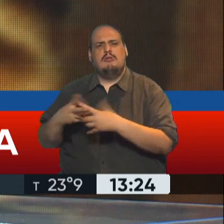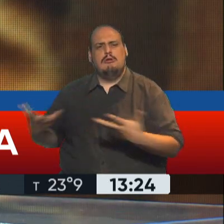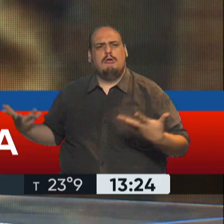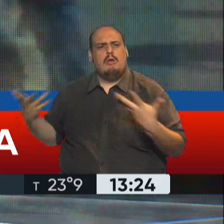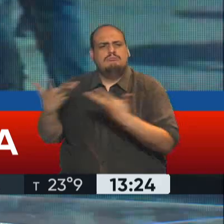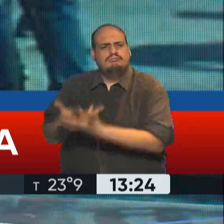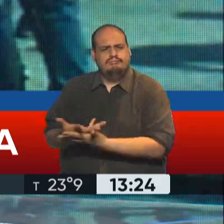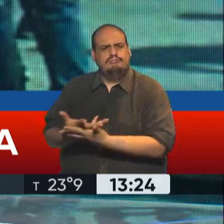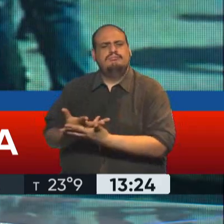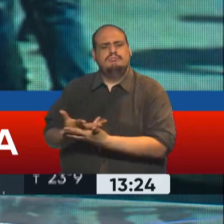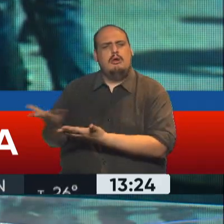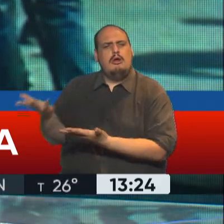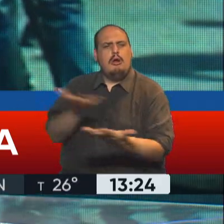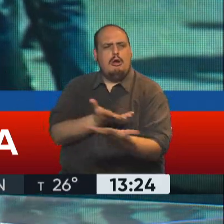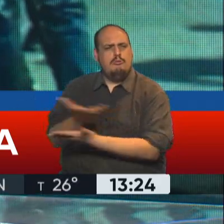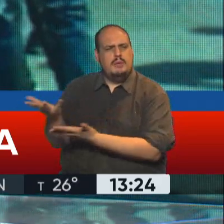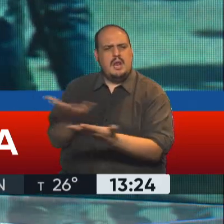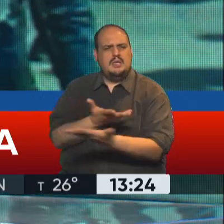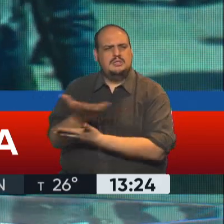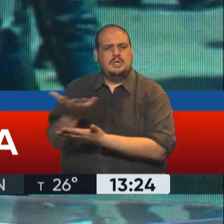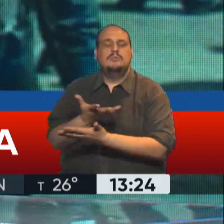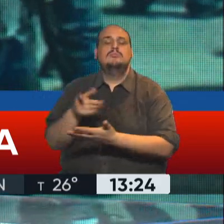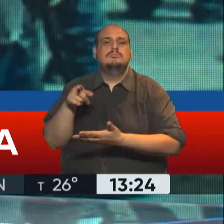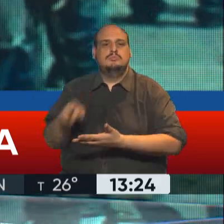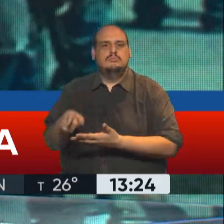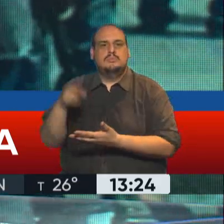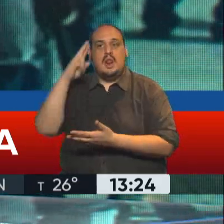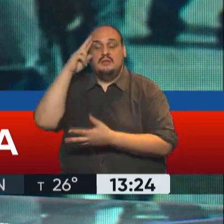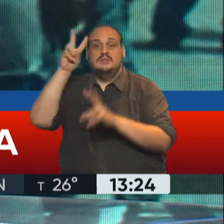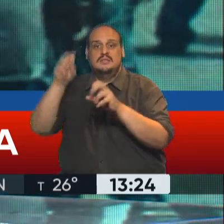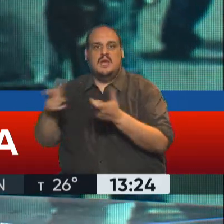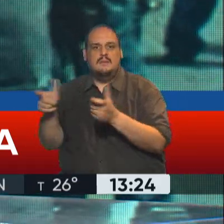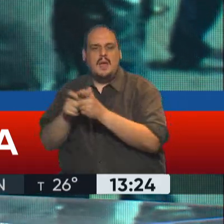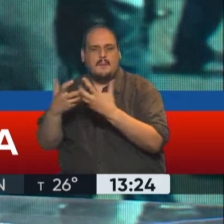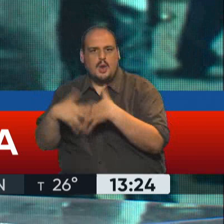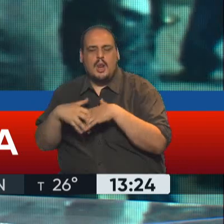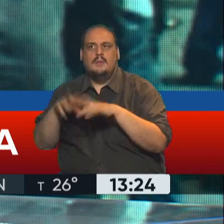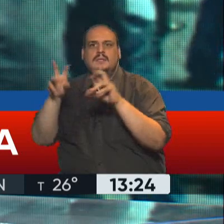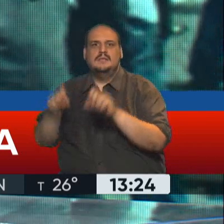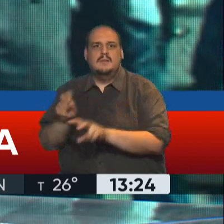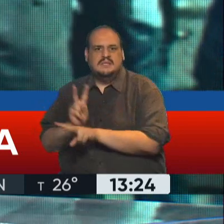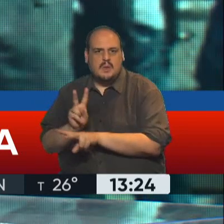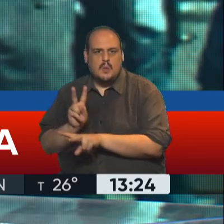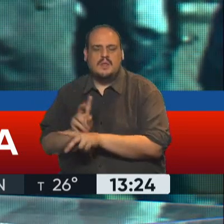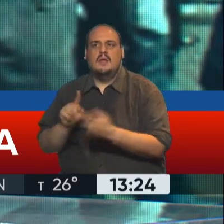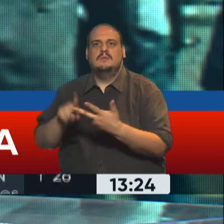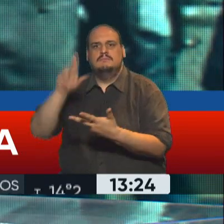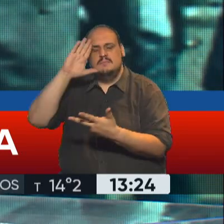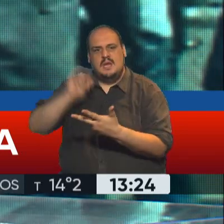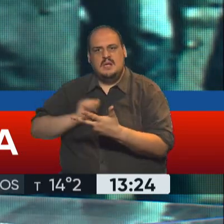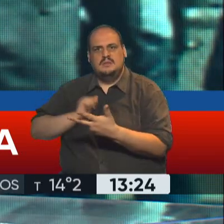Israel, que es una potencia tecnológica en Medio Oriente, es una potencia en materia de software, de seguridad, una potencia militar